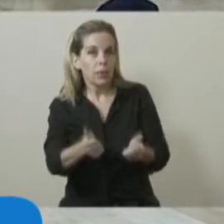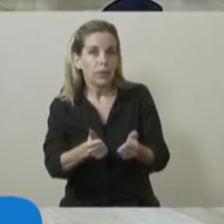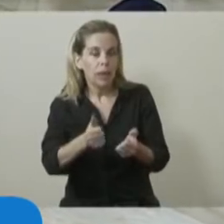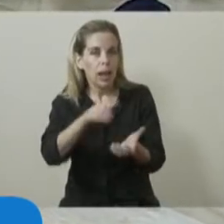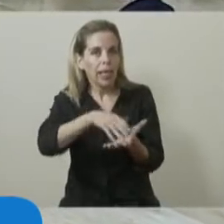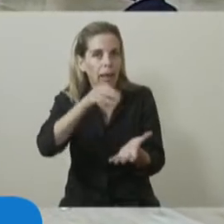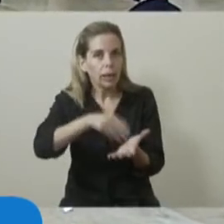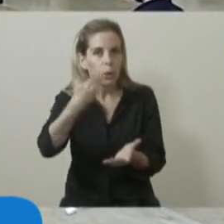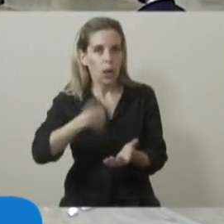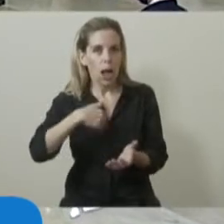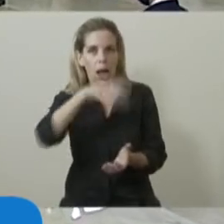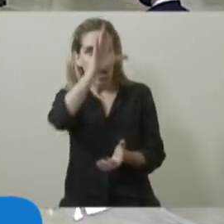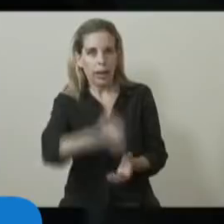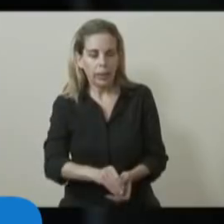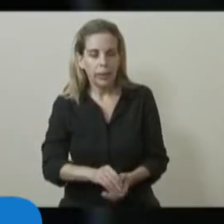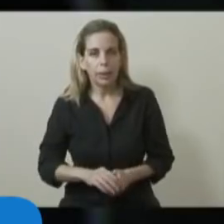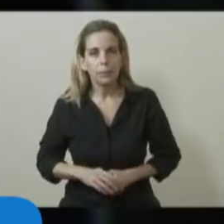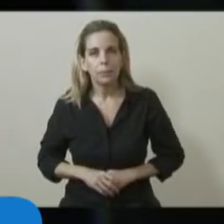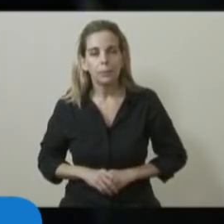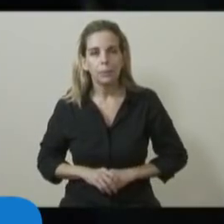del país.